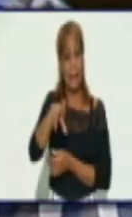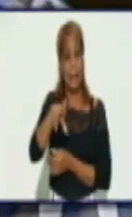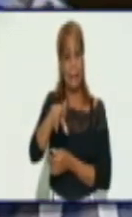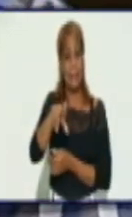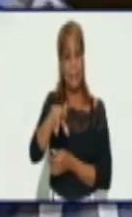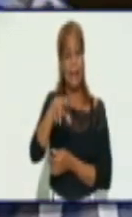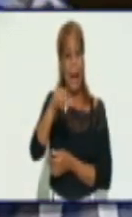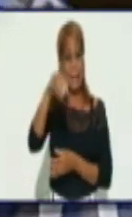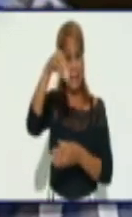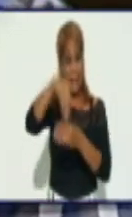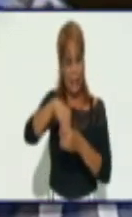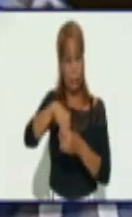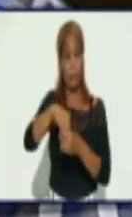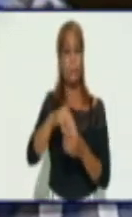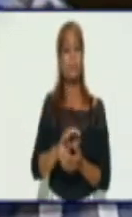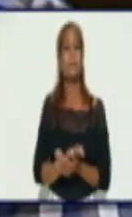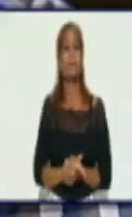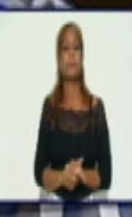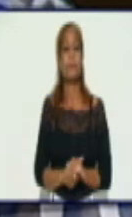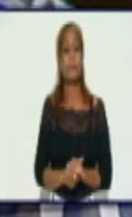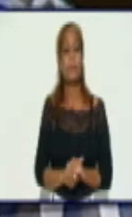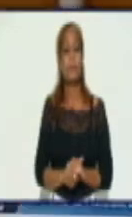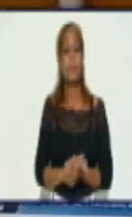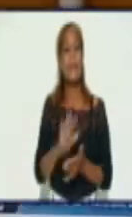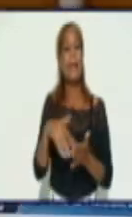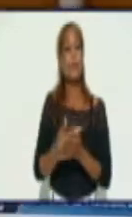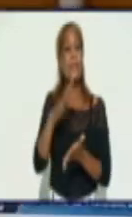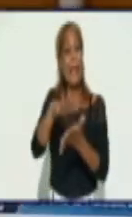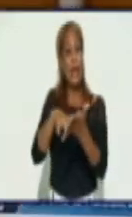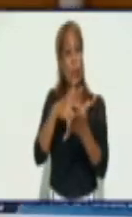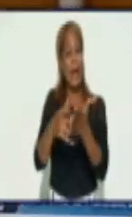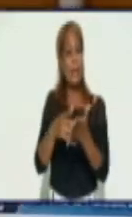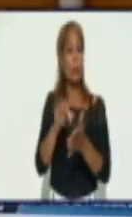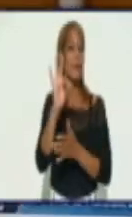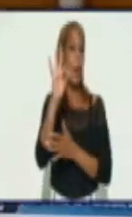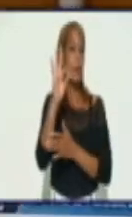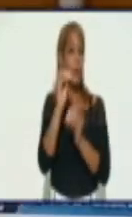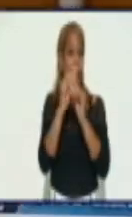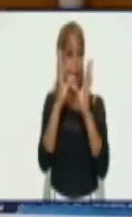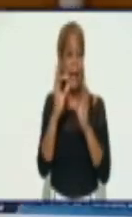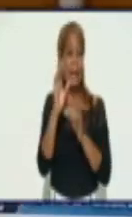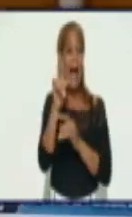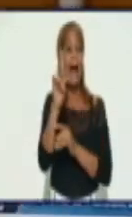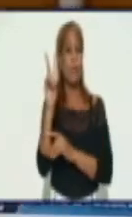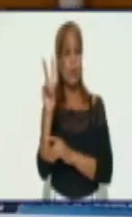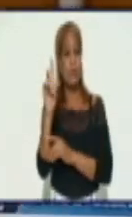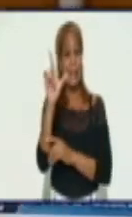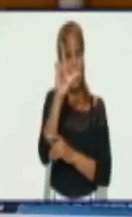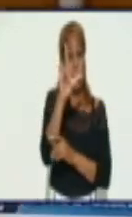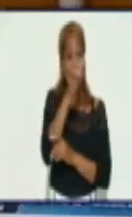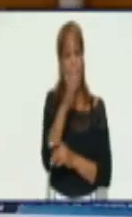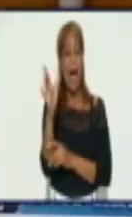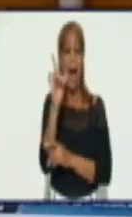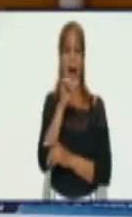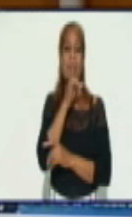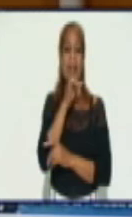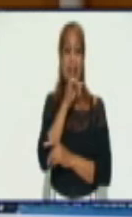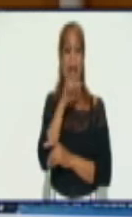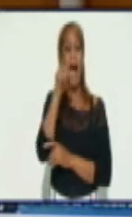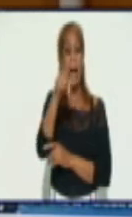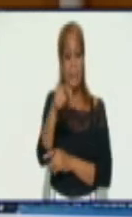artículo 8 apartado 3 del código penal en horario de estados de lunes a viernes en esta etapa